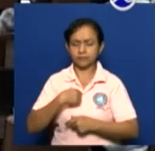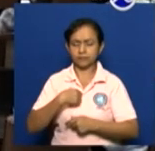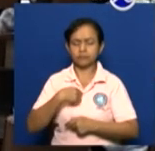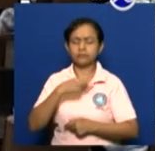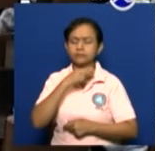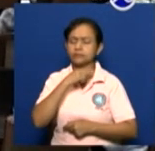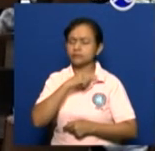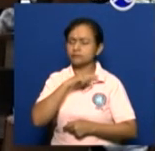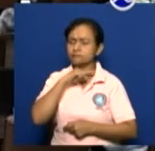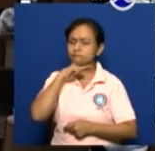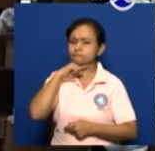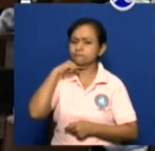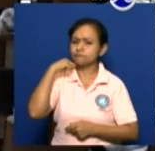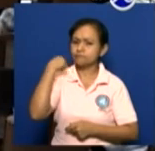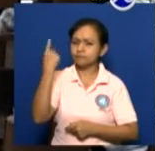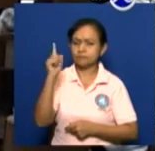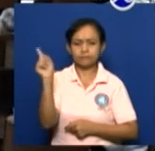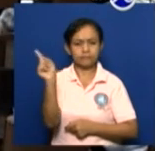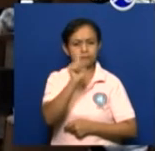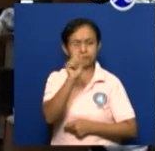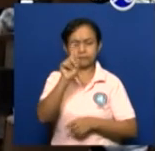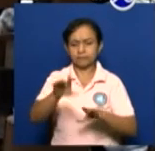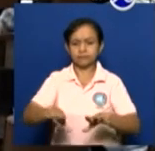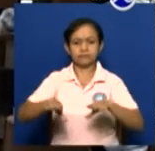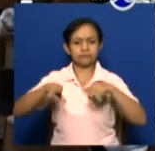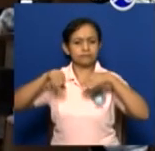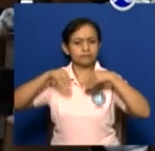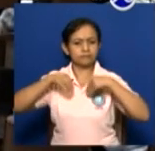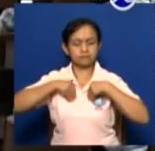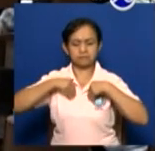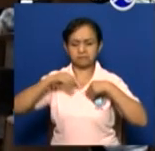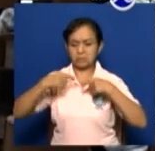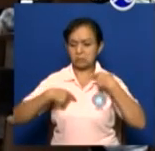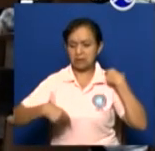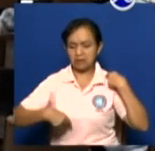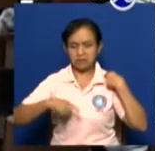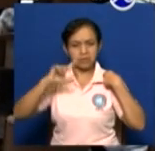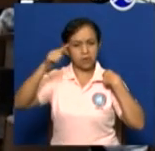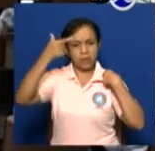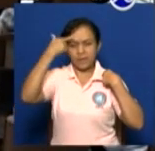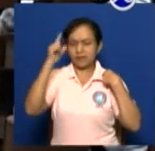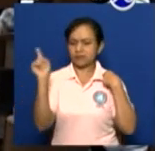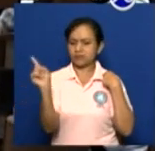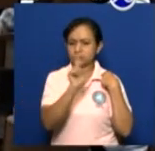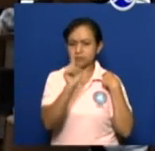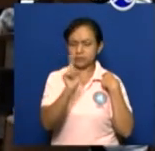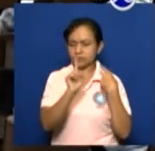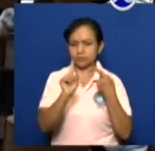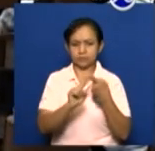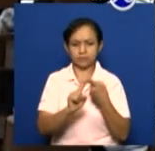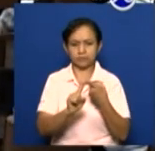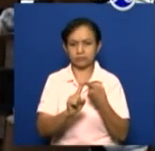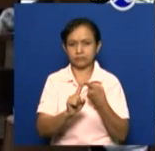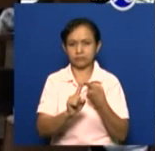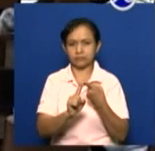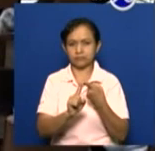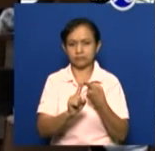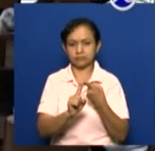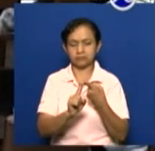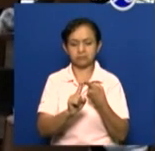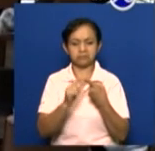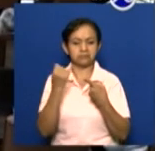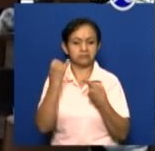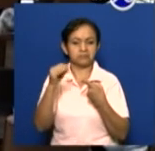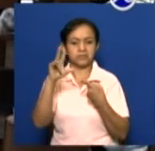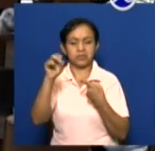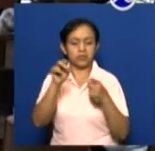resuelto a no aceptar ningún puesto en el gobierno, ya sea o no de